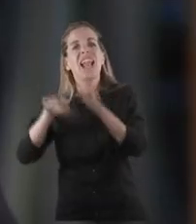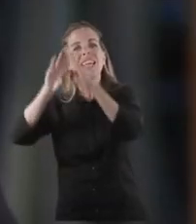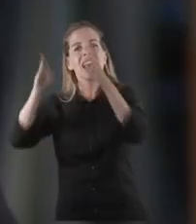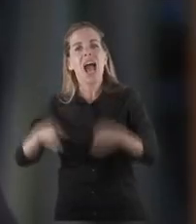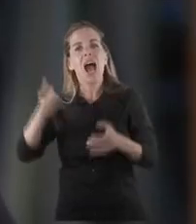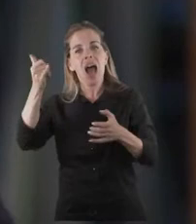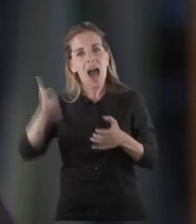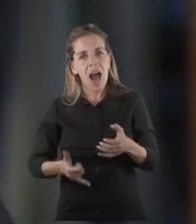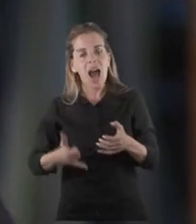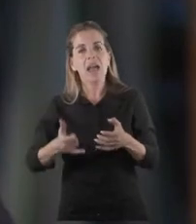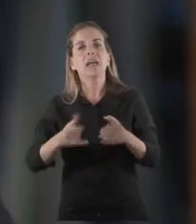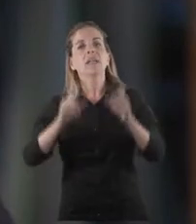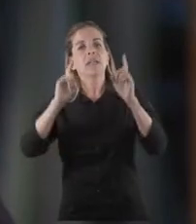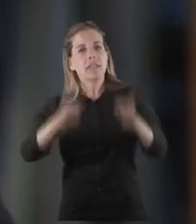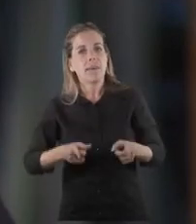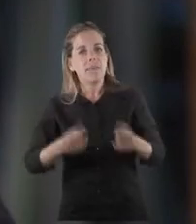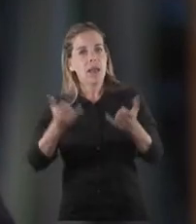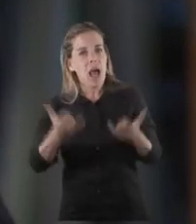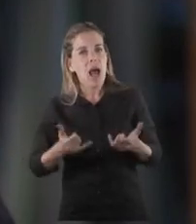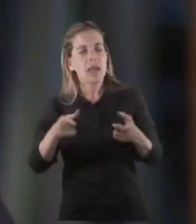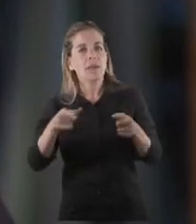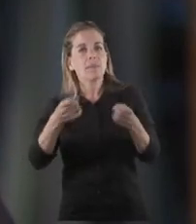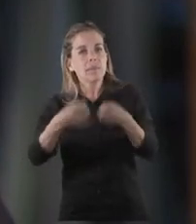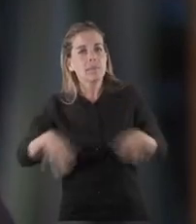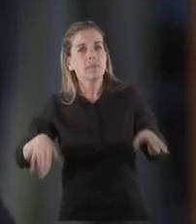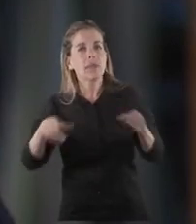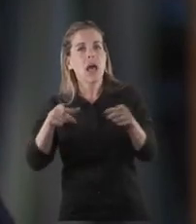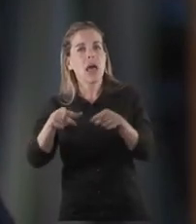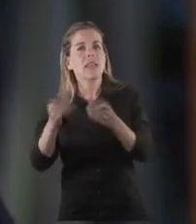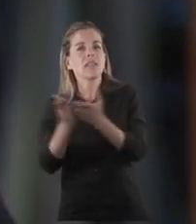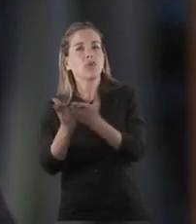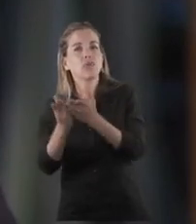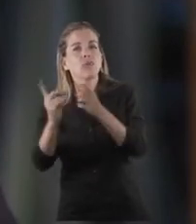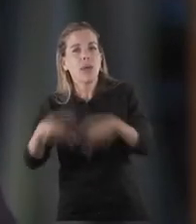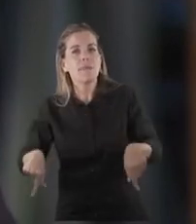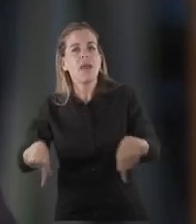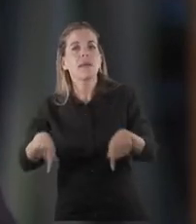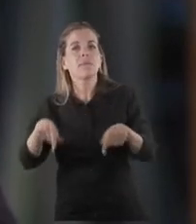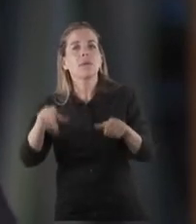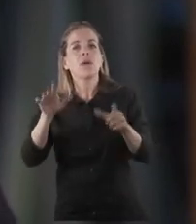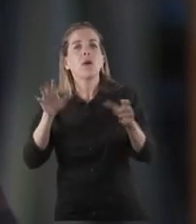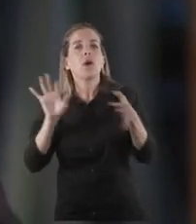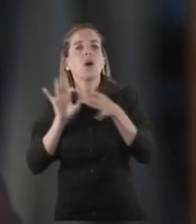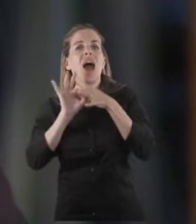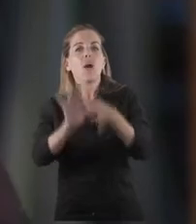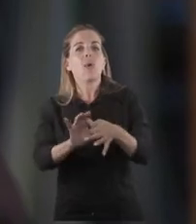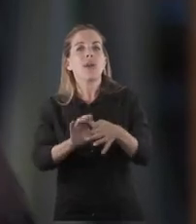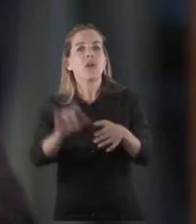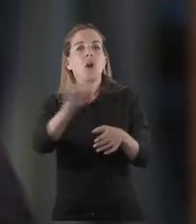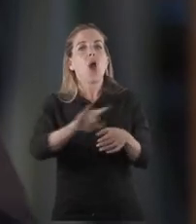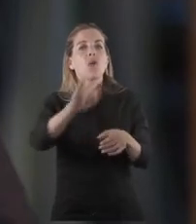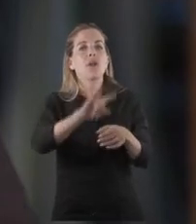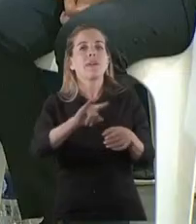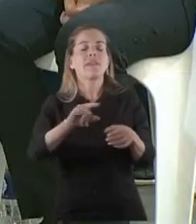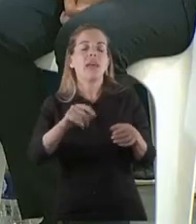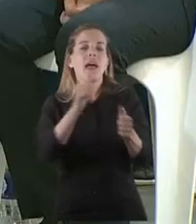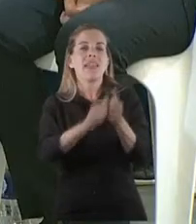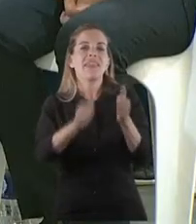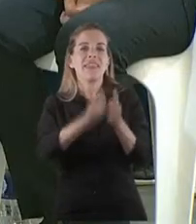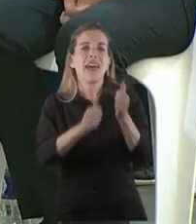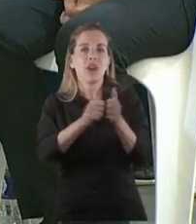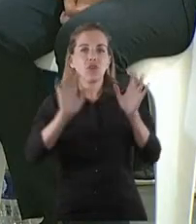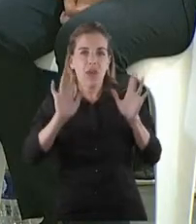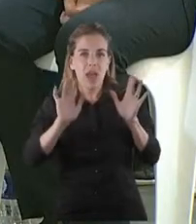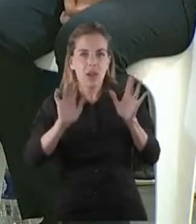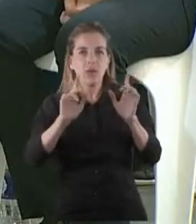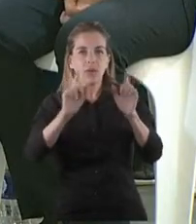y con un ciclo básico de ingeniería funcionando en la ciudad de Las Parejas en un convenio con la UNR de Rosario. Algunas cuestiones